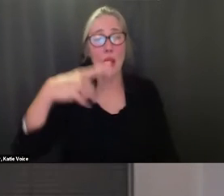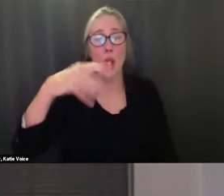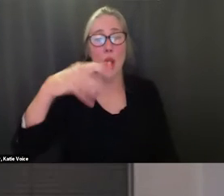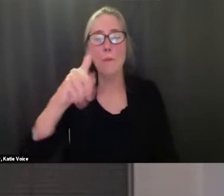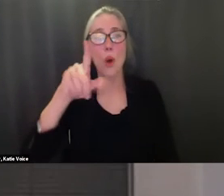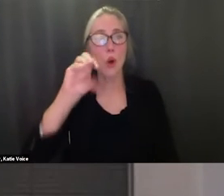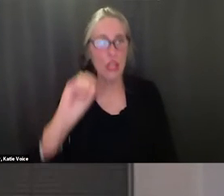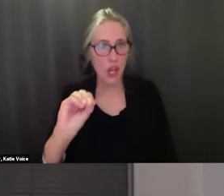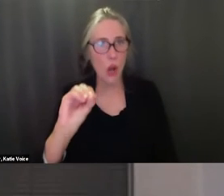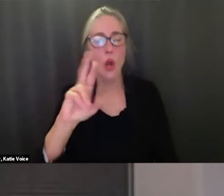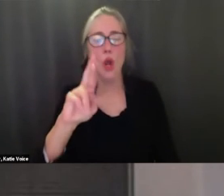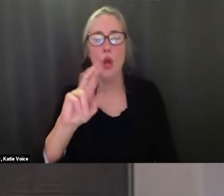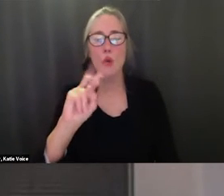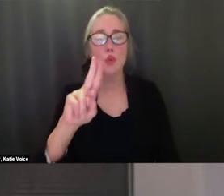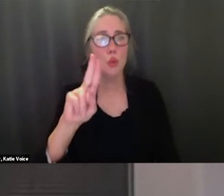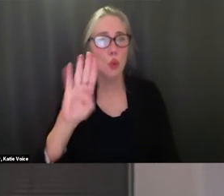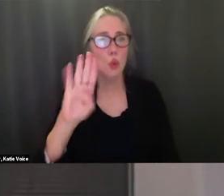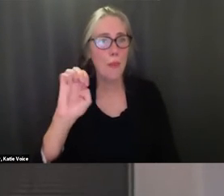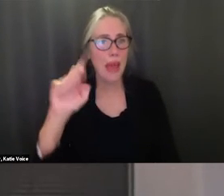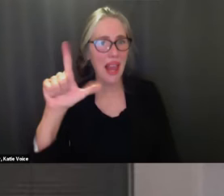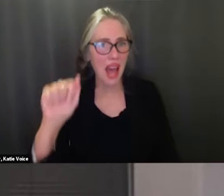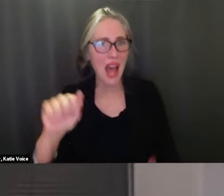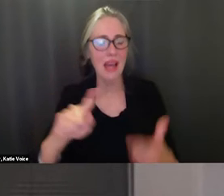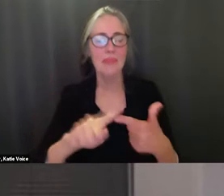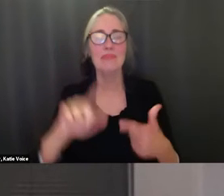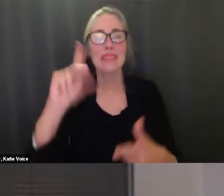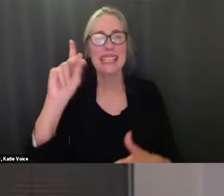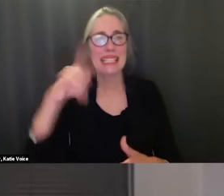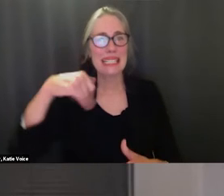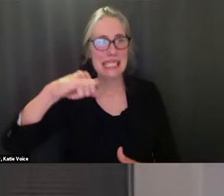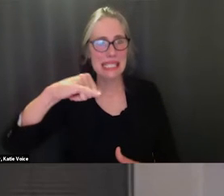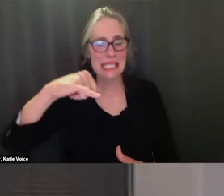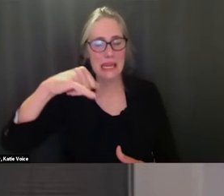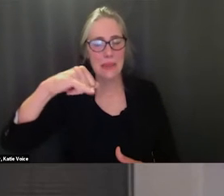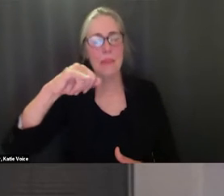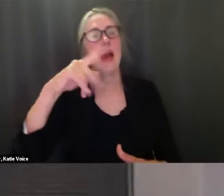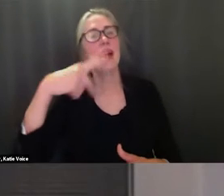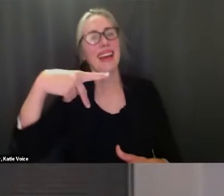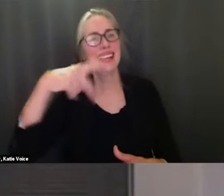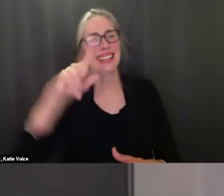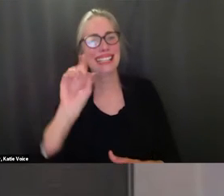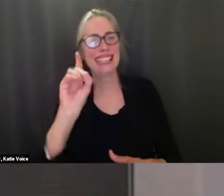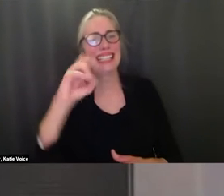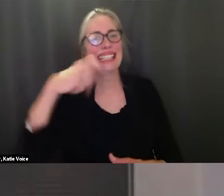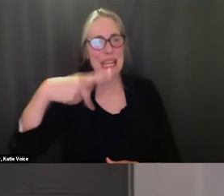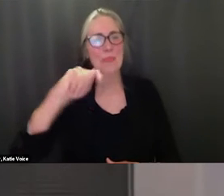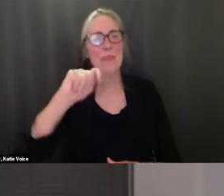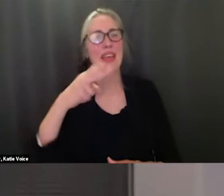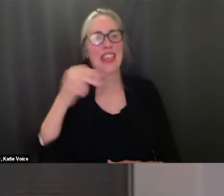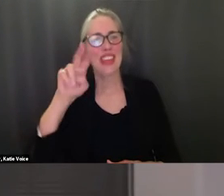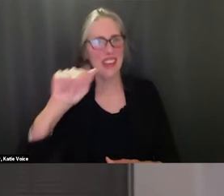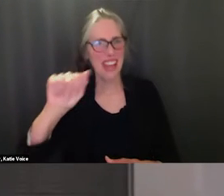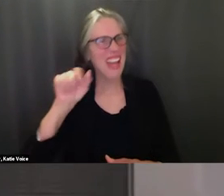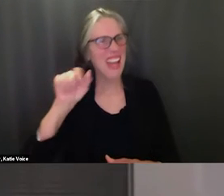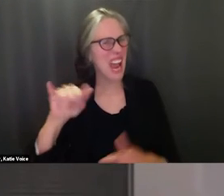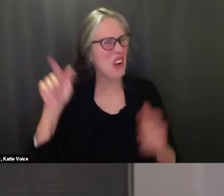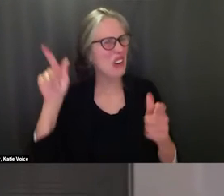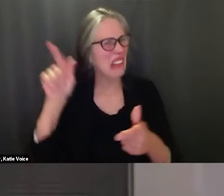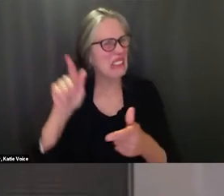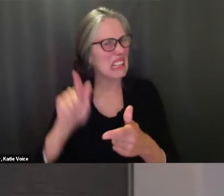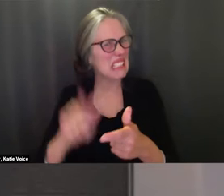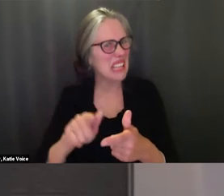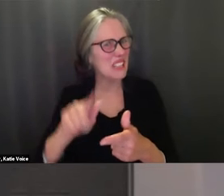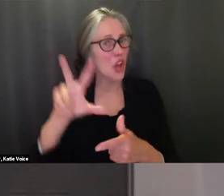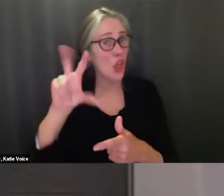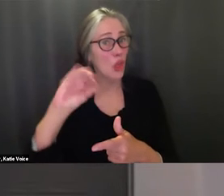polio, rubiola, disferia. Yo verifiqué con la del doctor Dan Bryan. Él dice que no cree que esto esté una cuestión aquí, pero es algo que